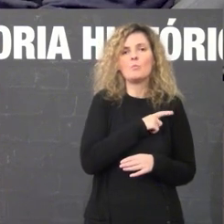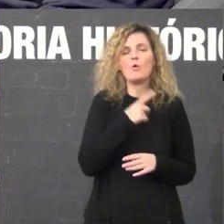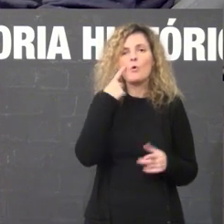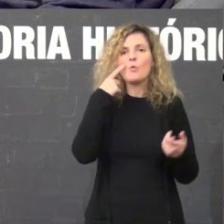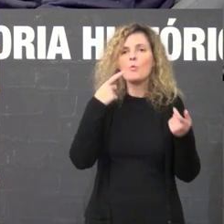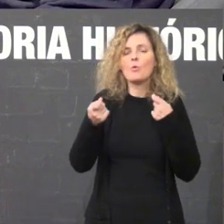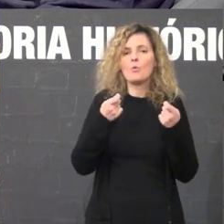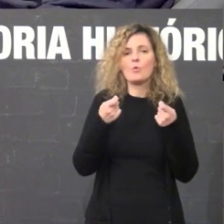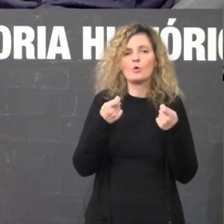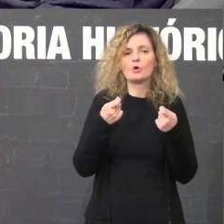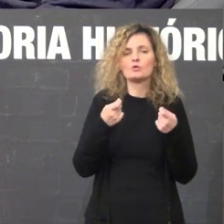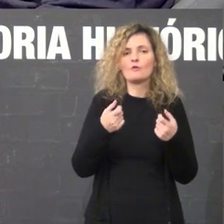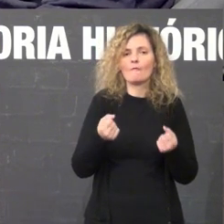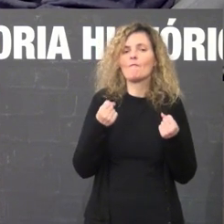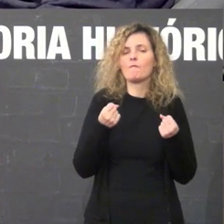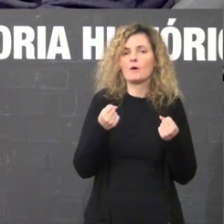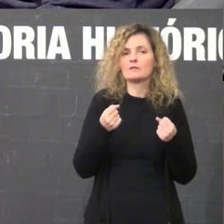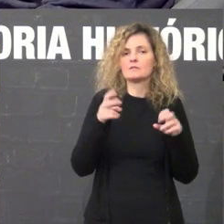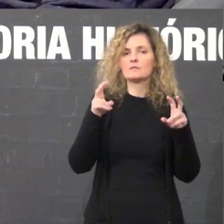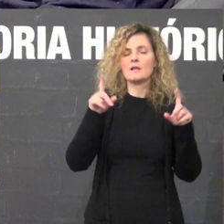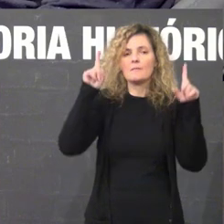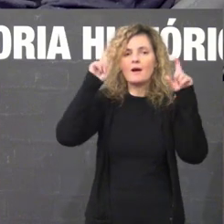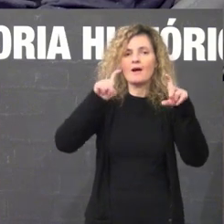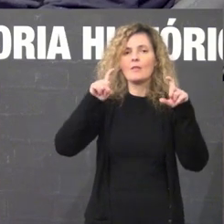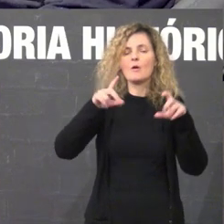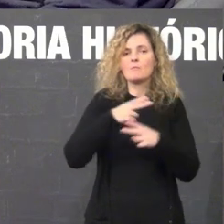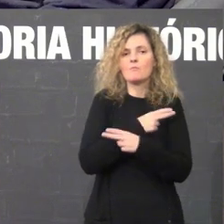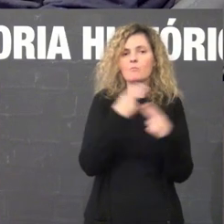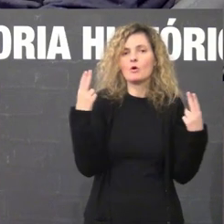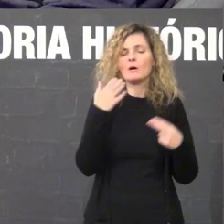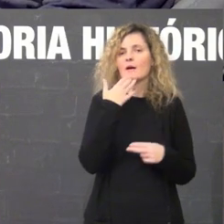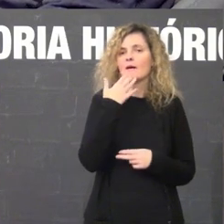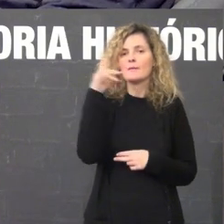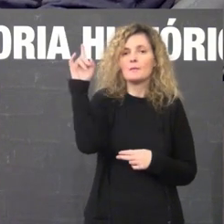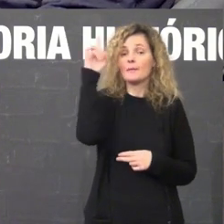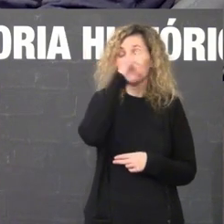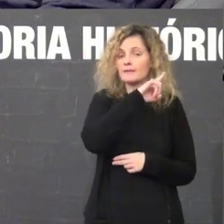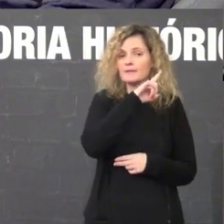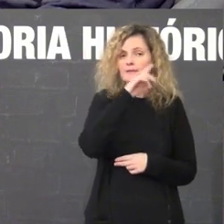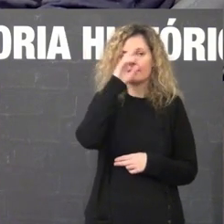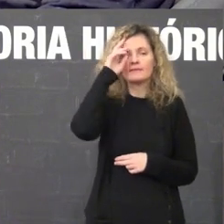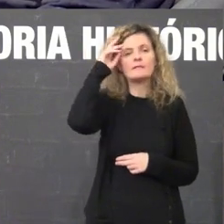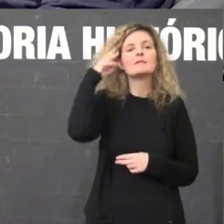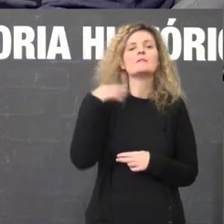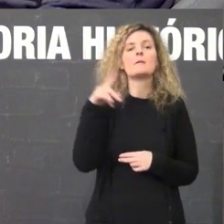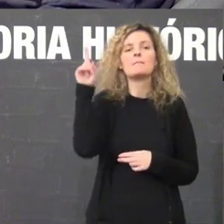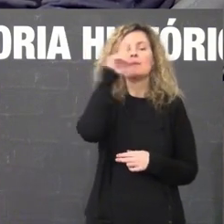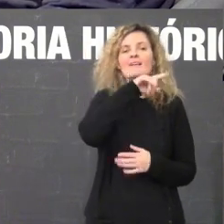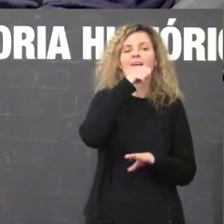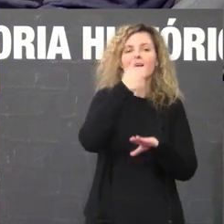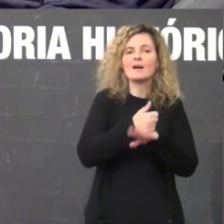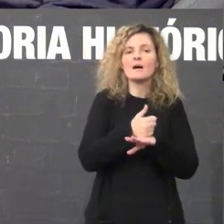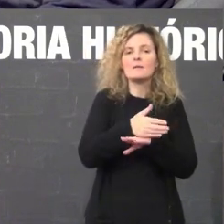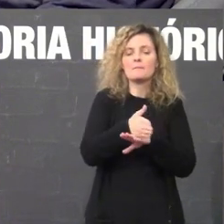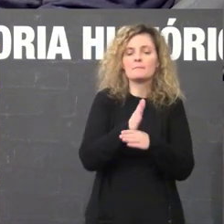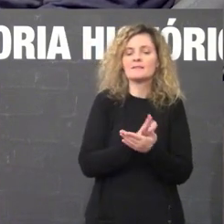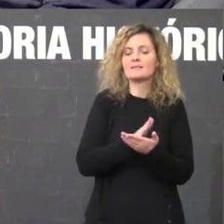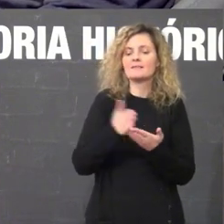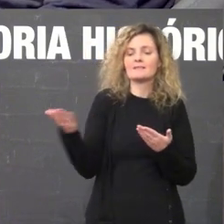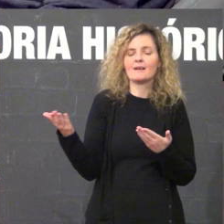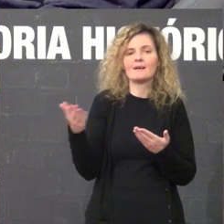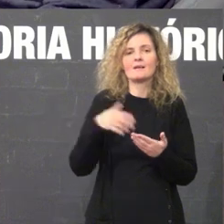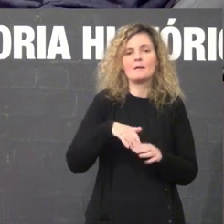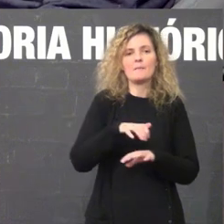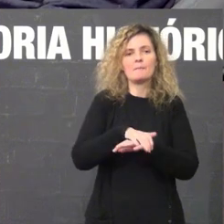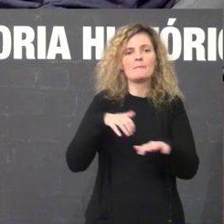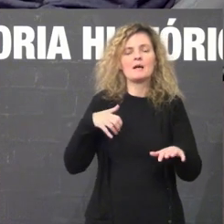un control muy fuerte sobre la educación pública en Madrid por ejemplo de Madrid capital más de la mitad de los estudiantes